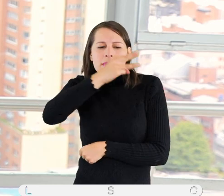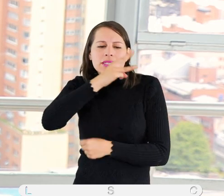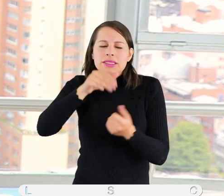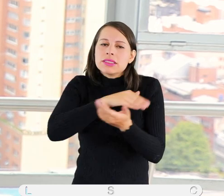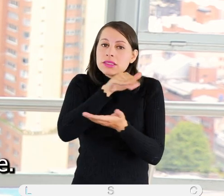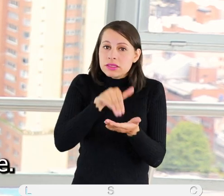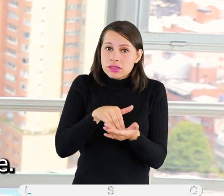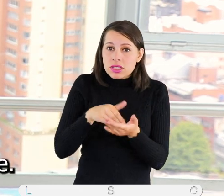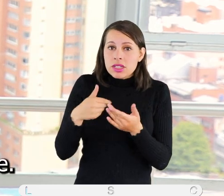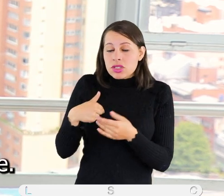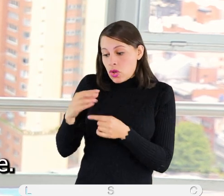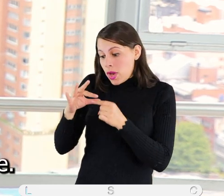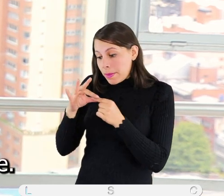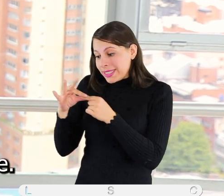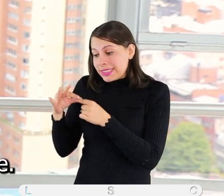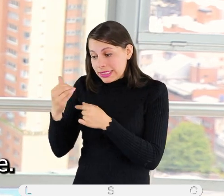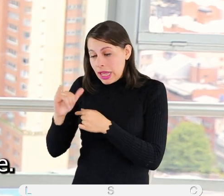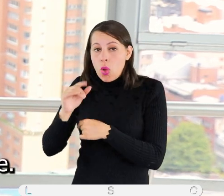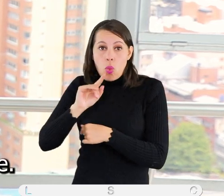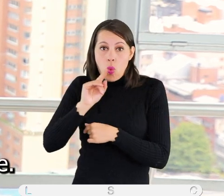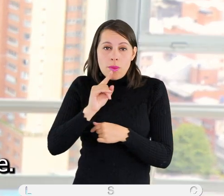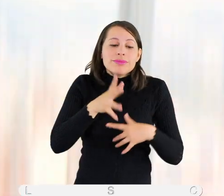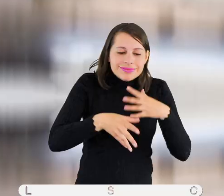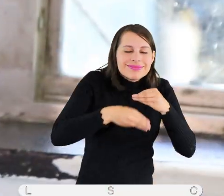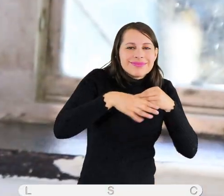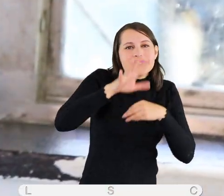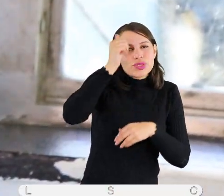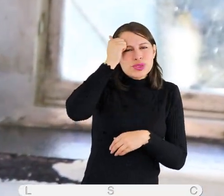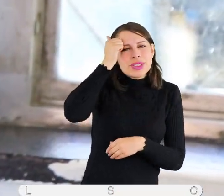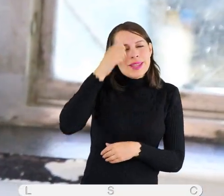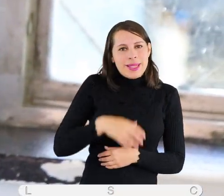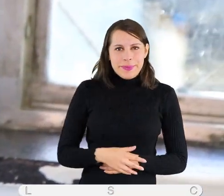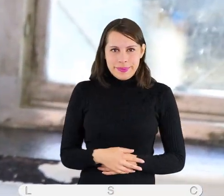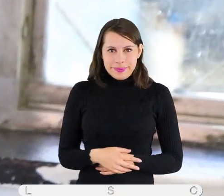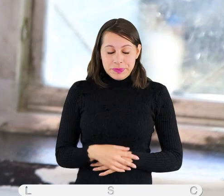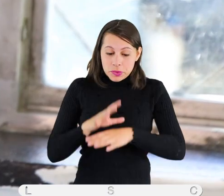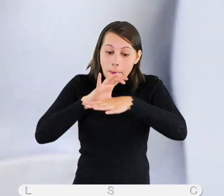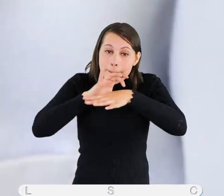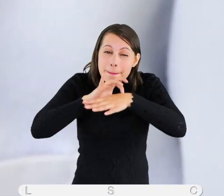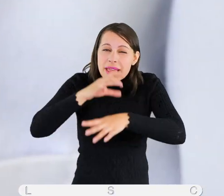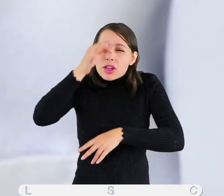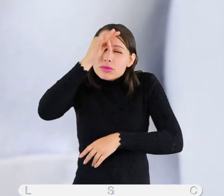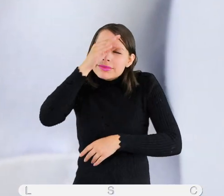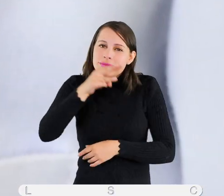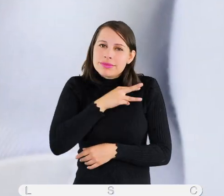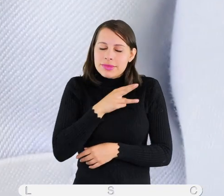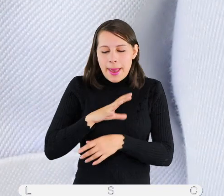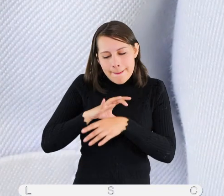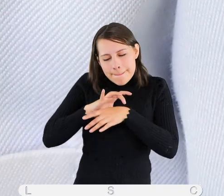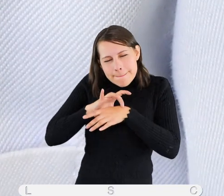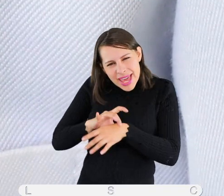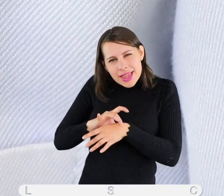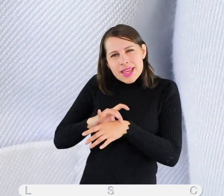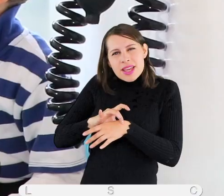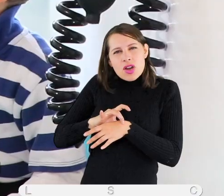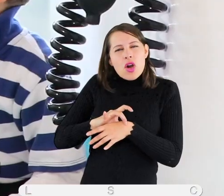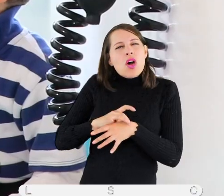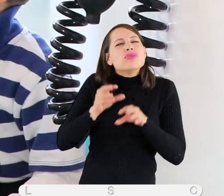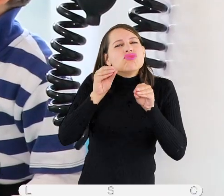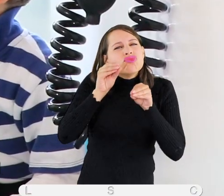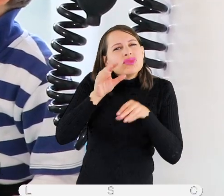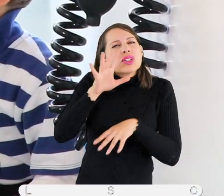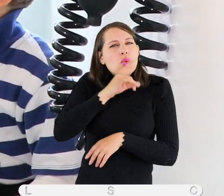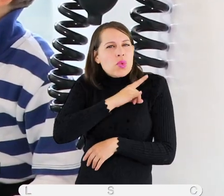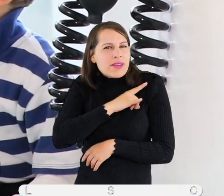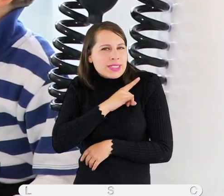Militar Central, no solo como especialista, sino como docente. Ser médico del Hospital Militar, ser médico universitario y en